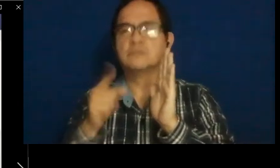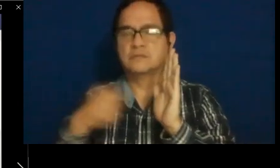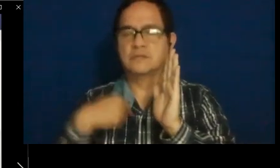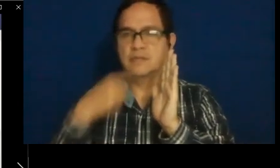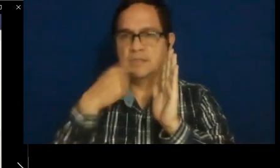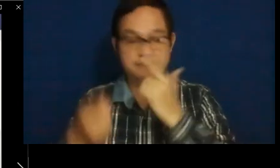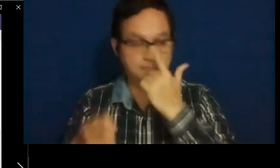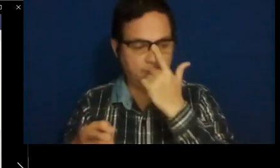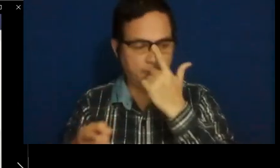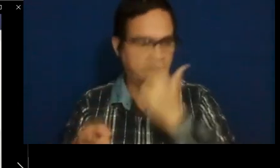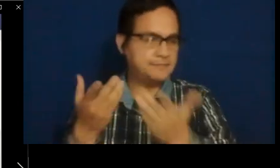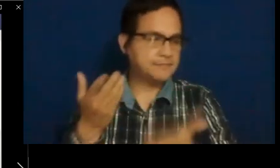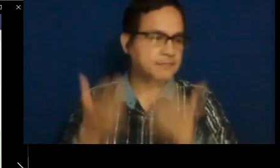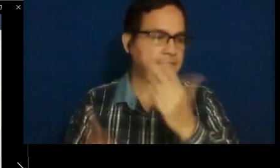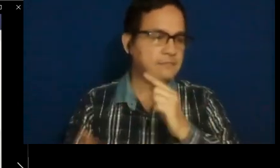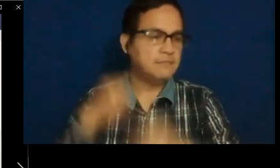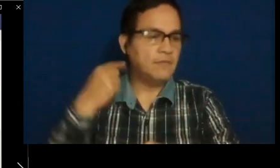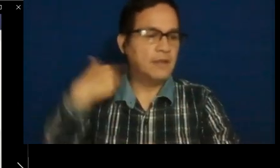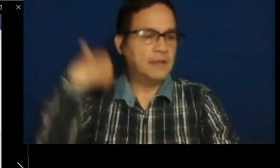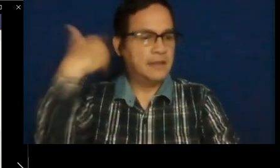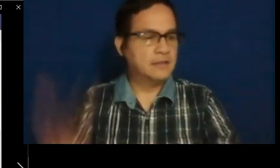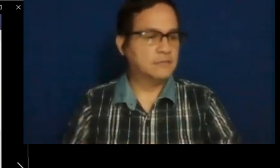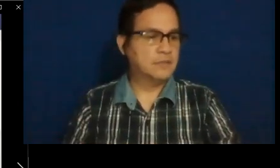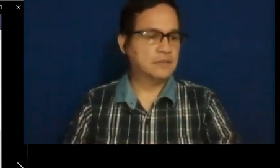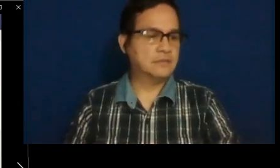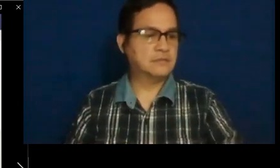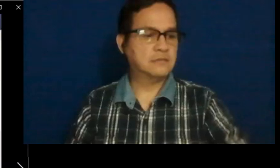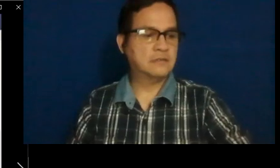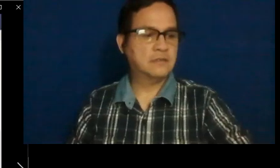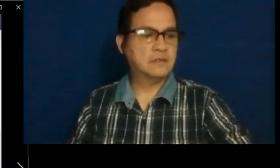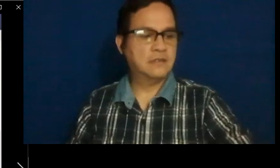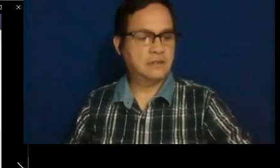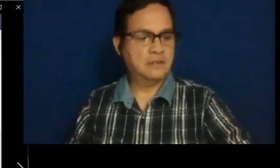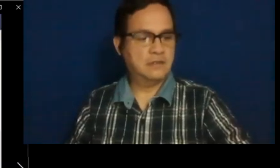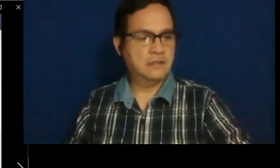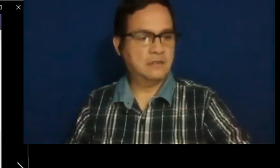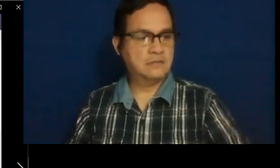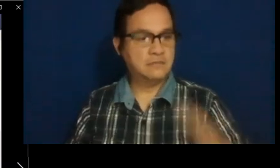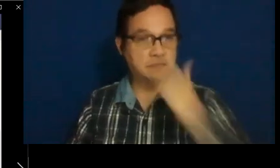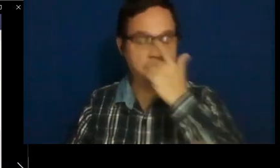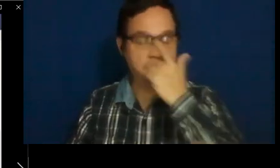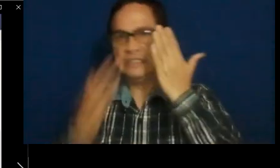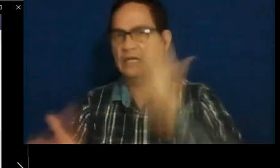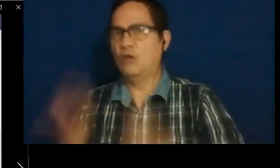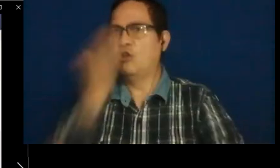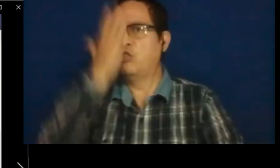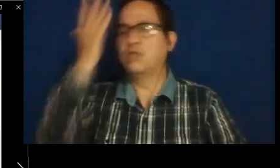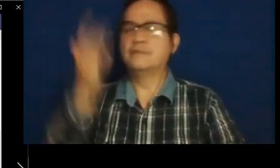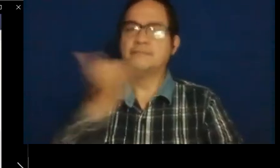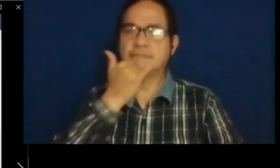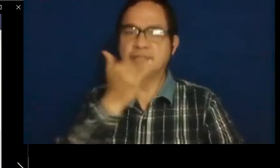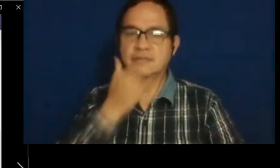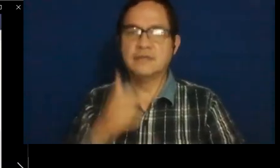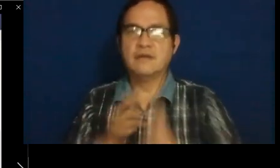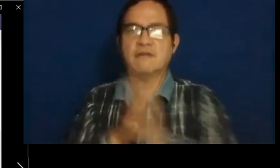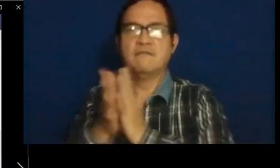mira, yo te doy el chance de que me lo envíes si quieres después. ¿Sí? Si de pronto Ok. tú dices, no, los 2 días me quedan muy encima y con eso solamente saco el informe, listo,